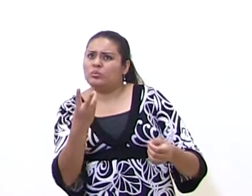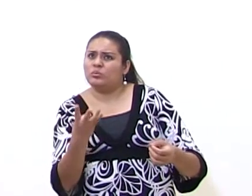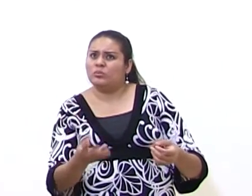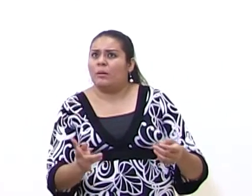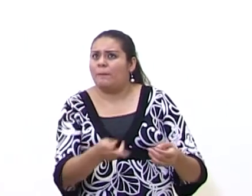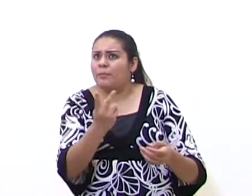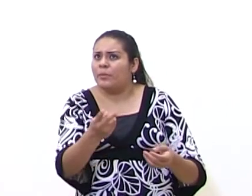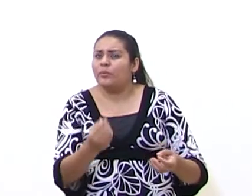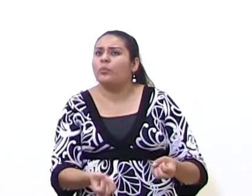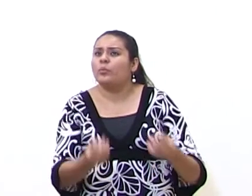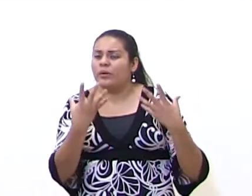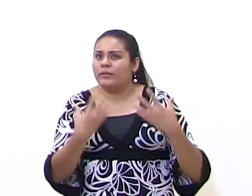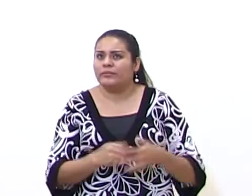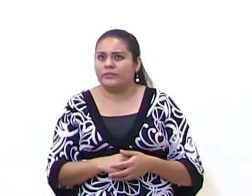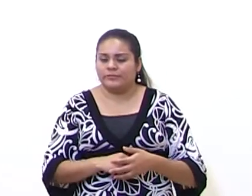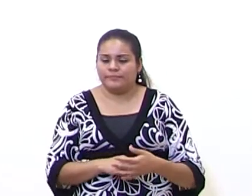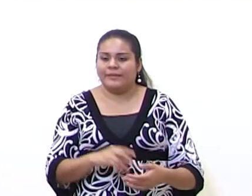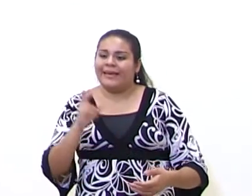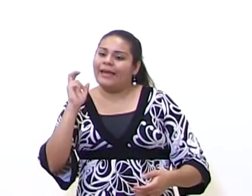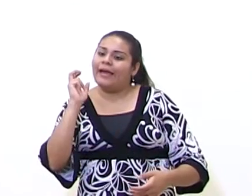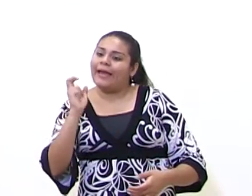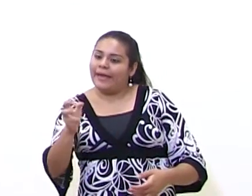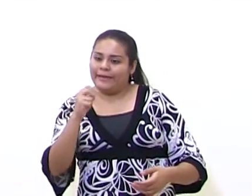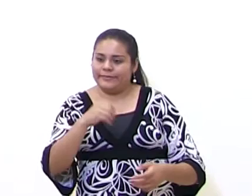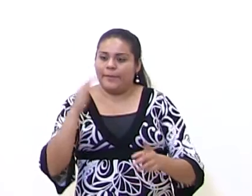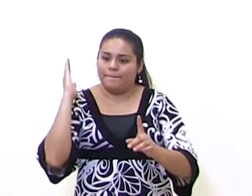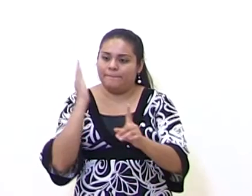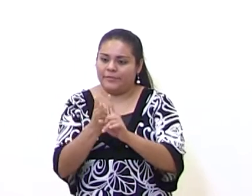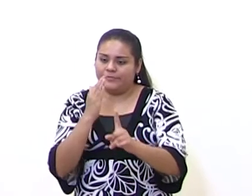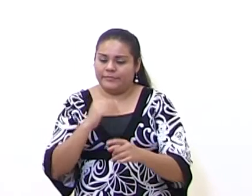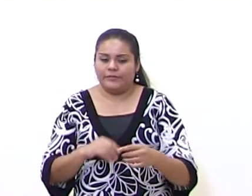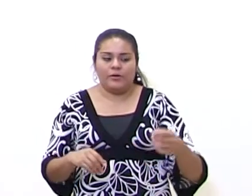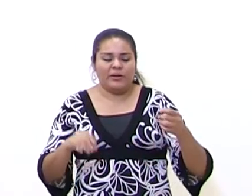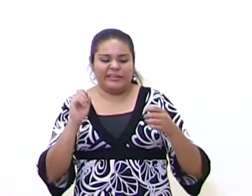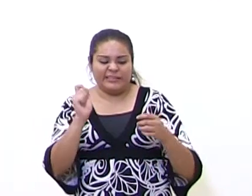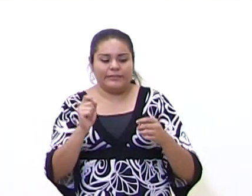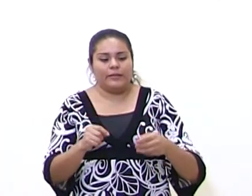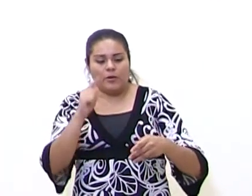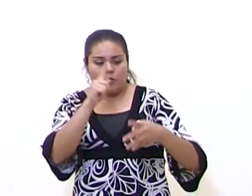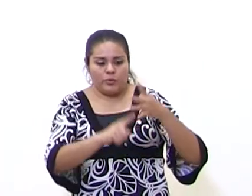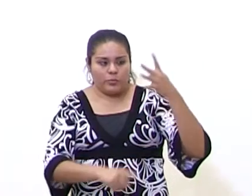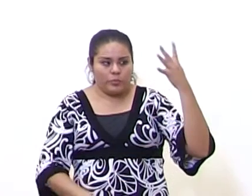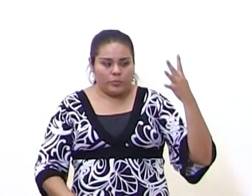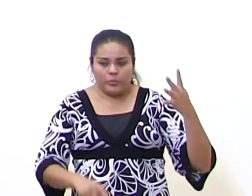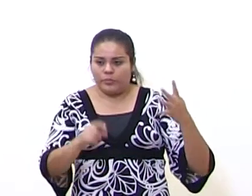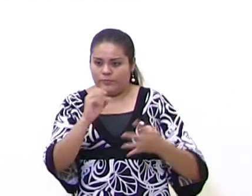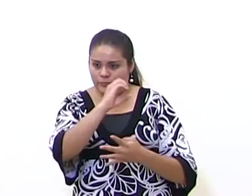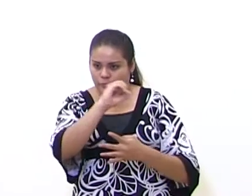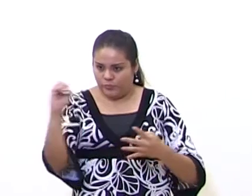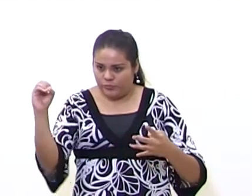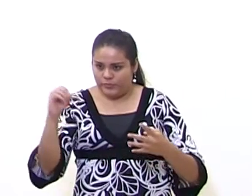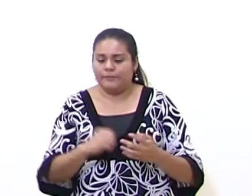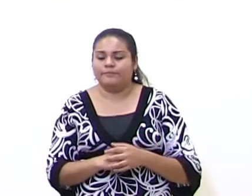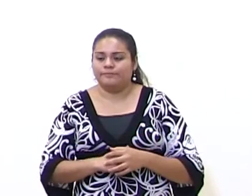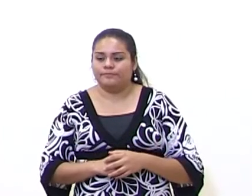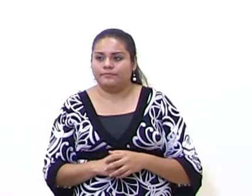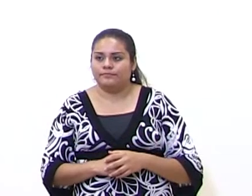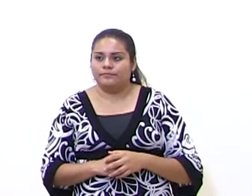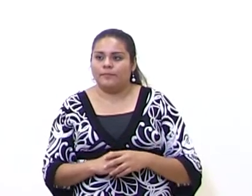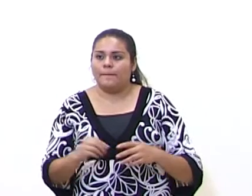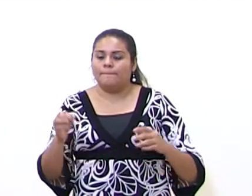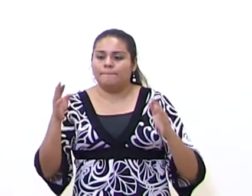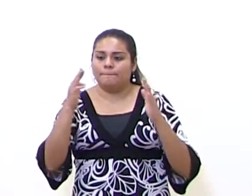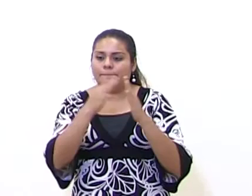es una encuesta. Ese es el método. La encuesta se convierte en nuestro